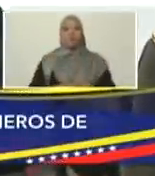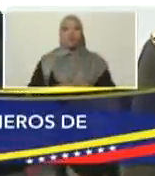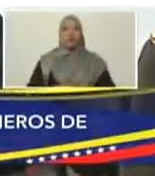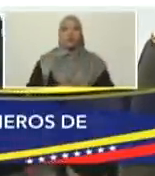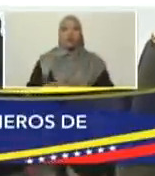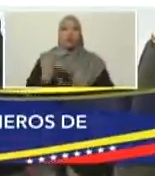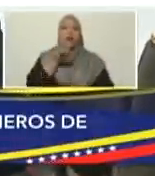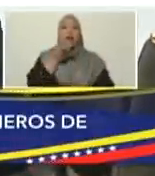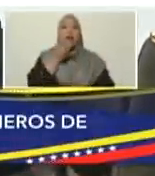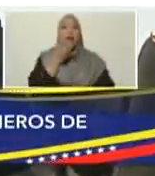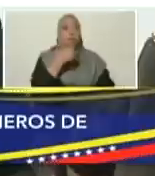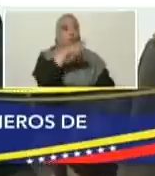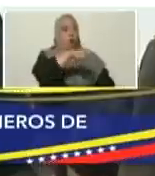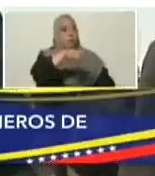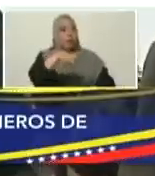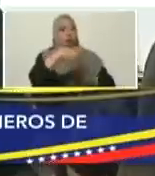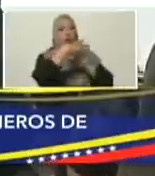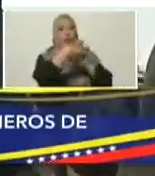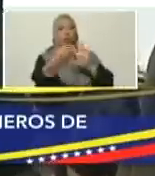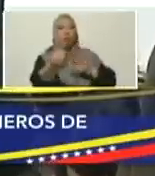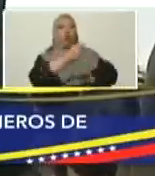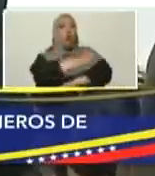dando el ejemplo moral,